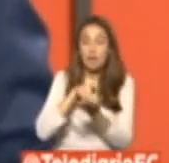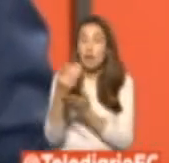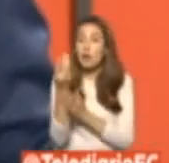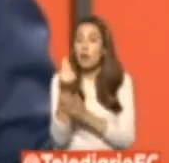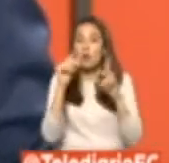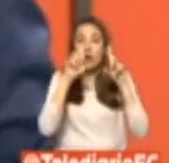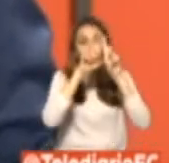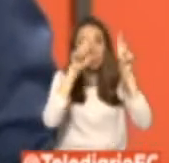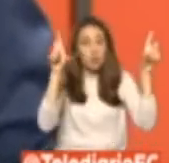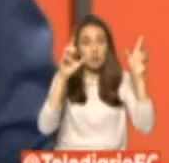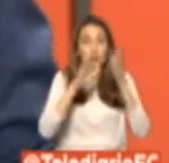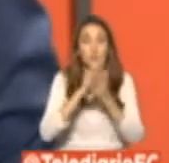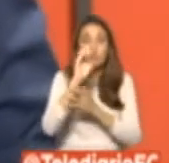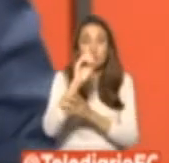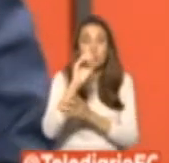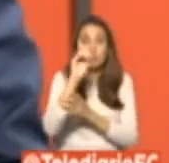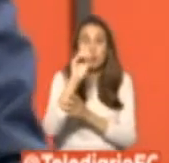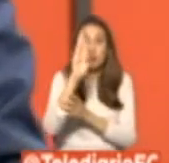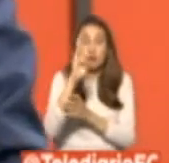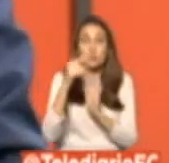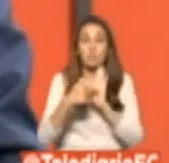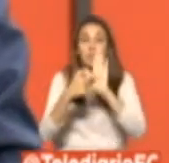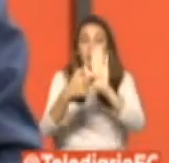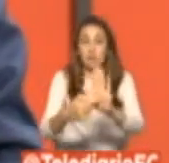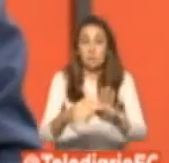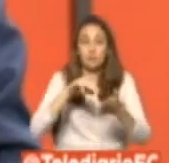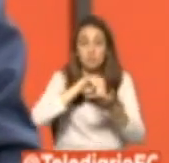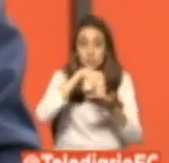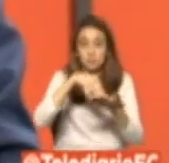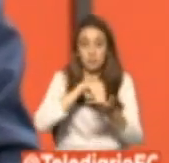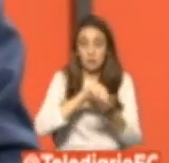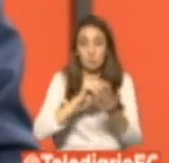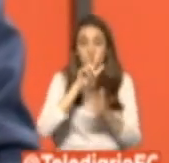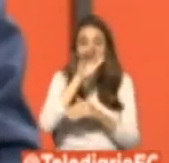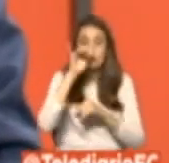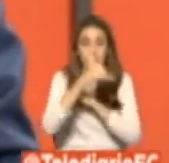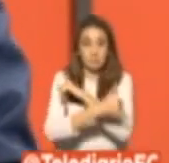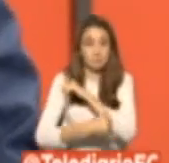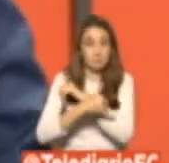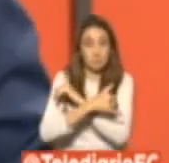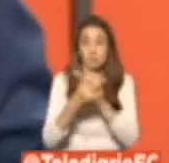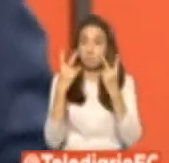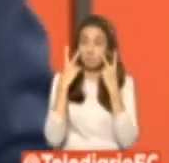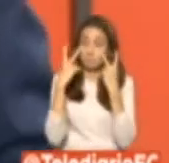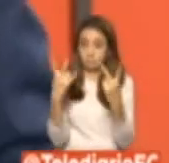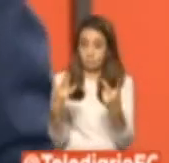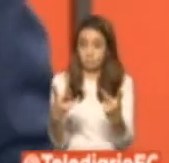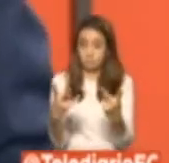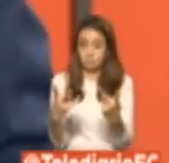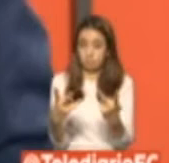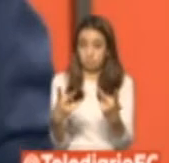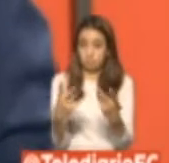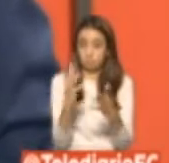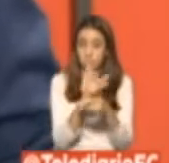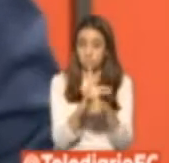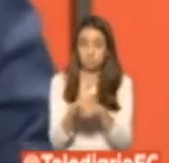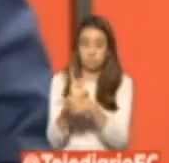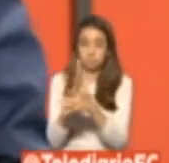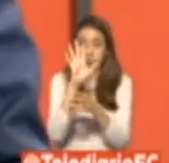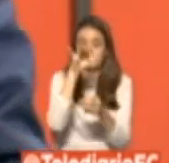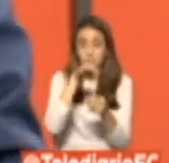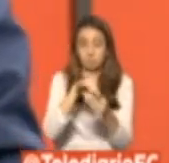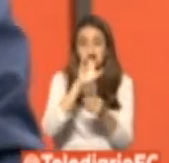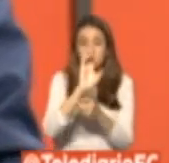la empresa o de los entregados a miembros de la empresa. Veamos lo que dijo el consejero